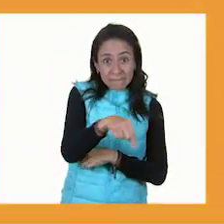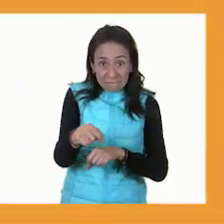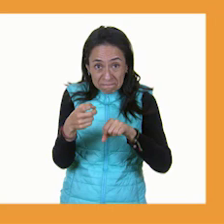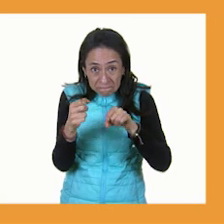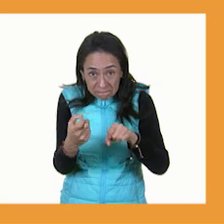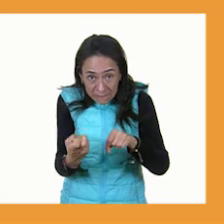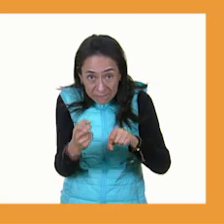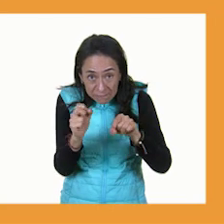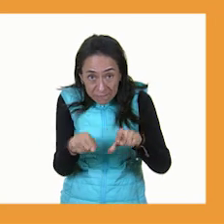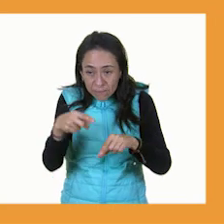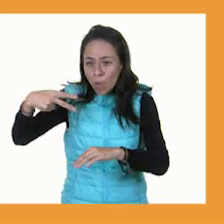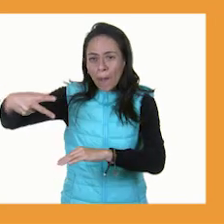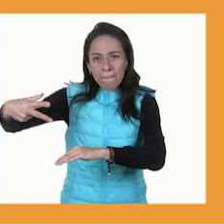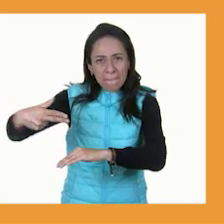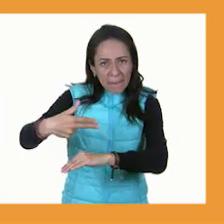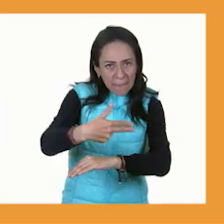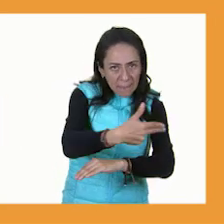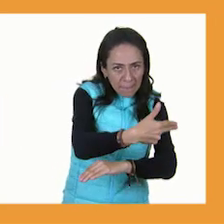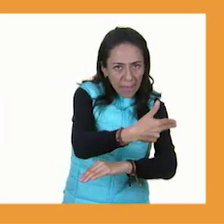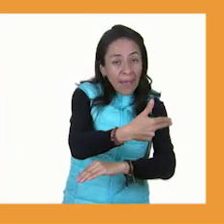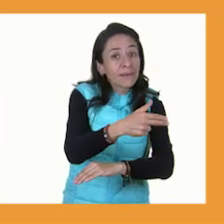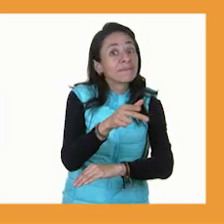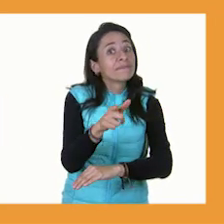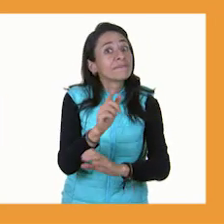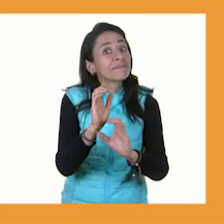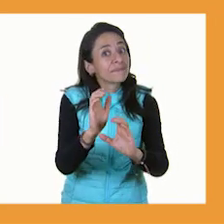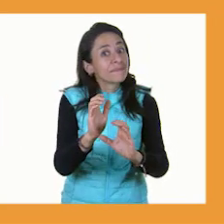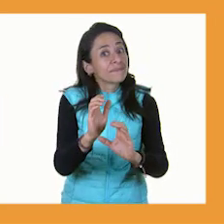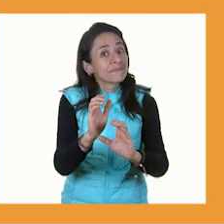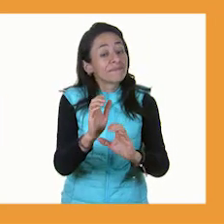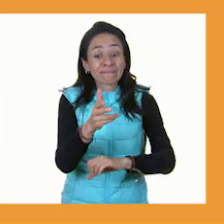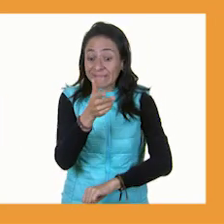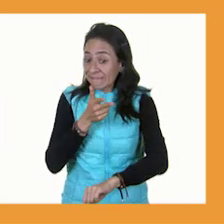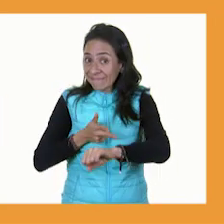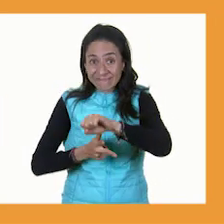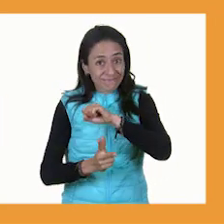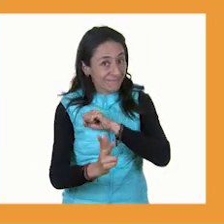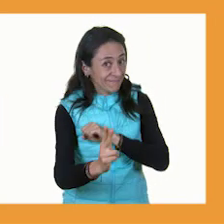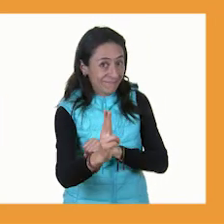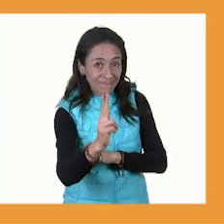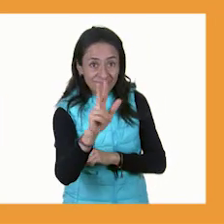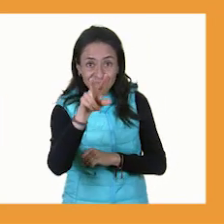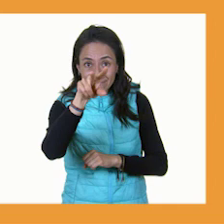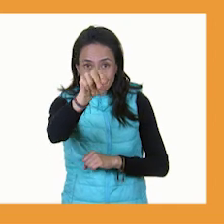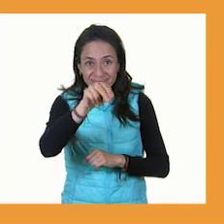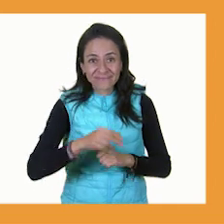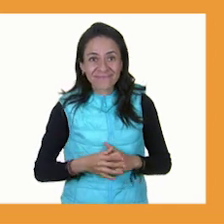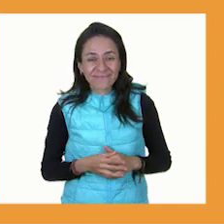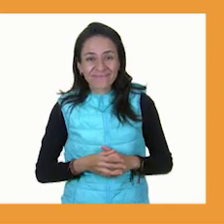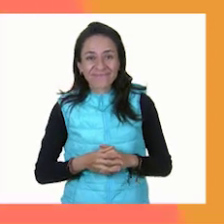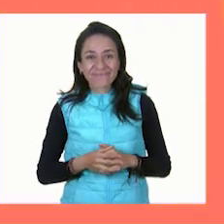marcaste. Asegúrate de cortar por fuera de la playera. No introduzcas las tijeras en ella.